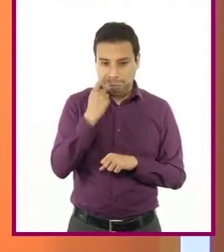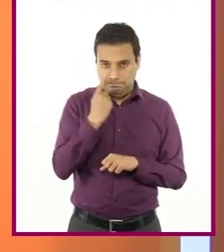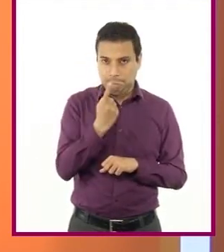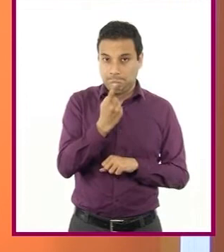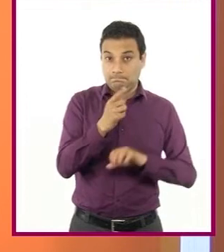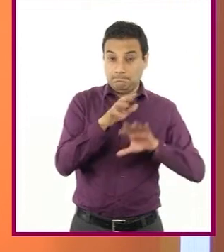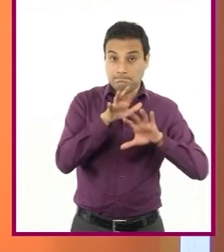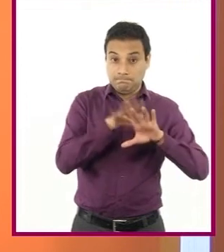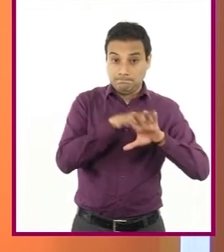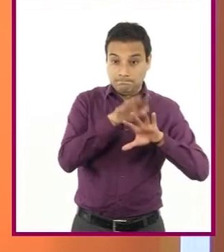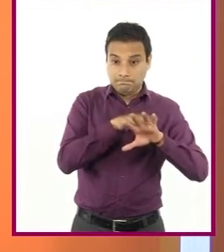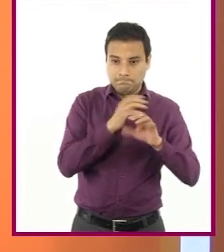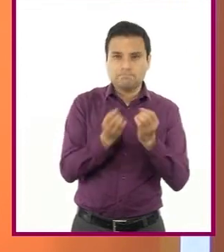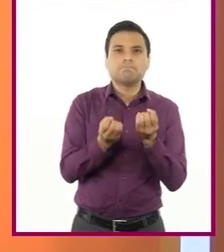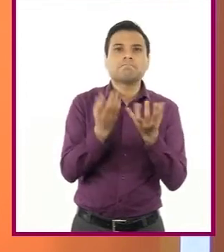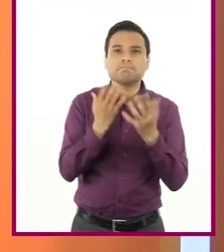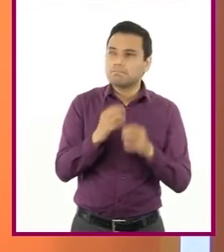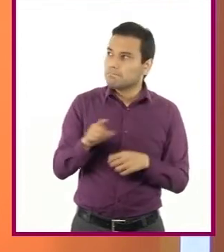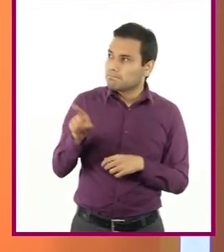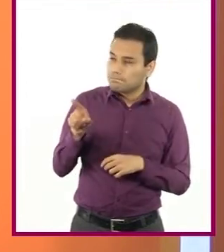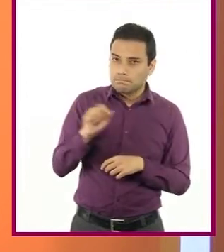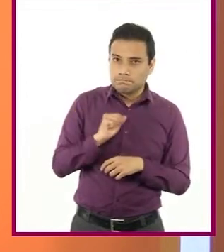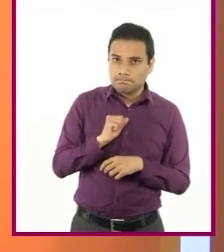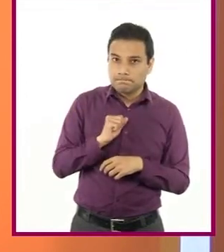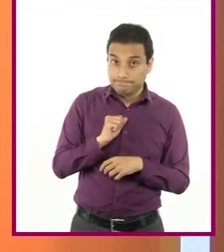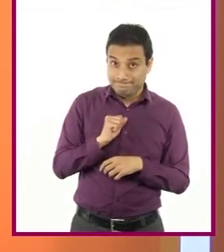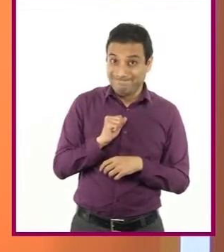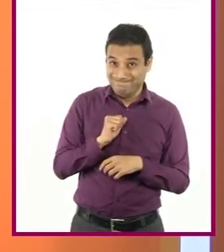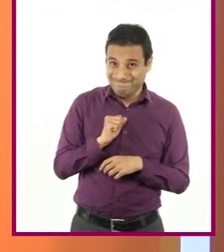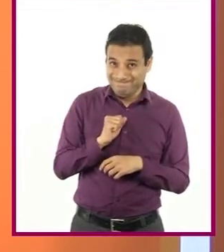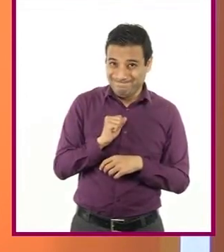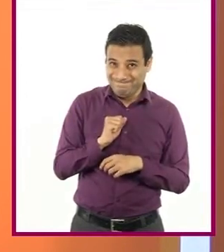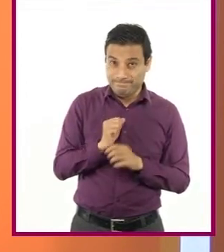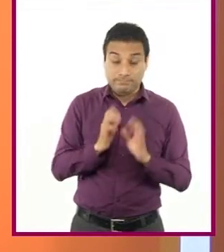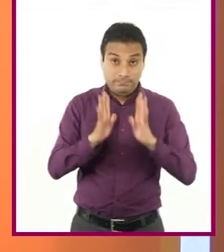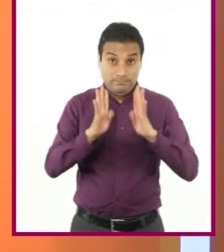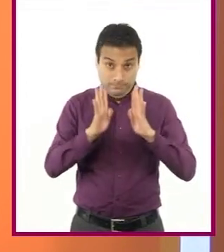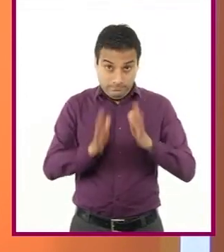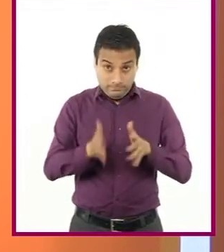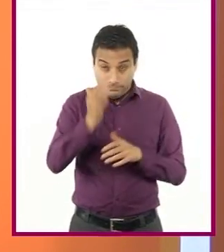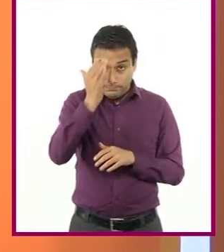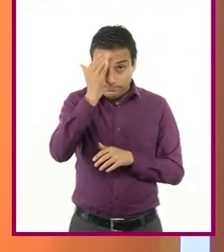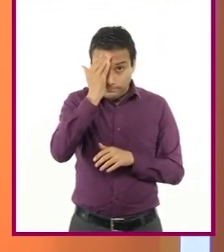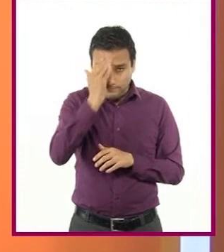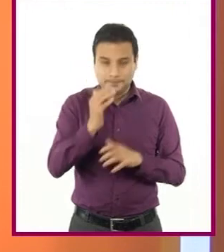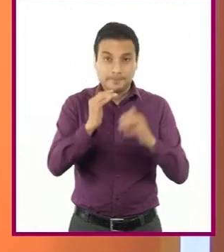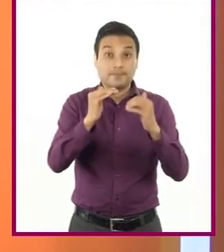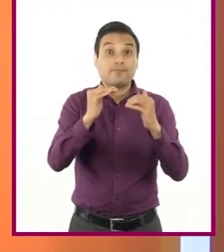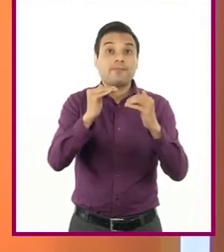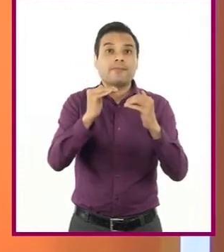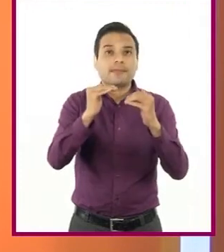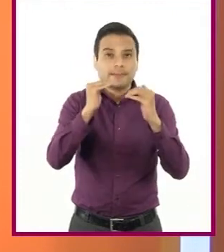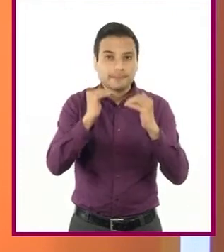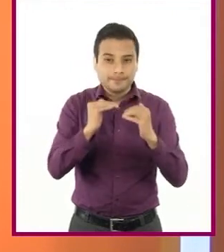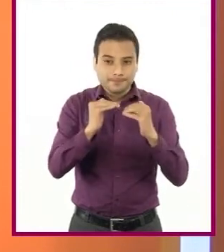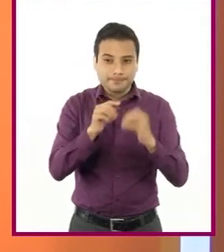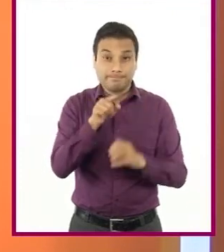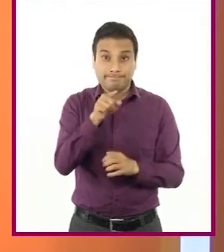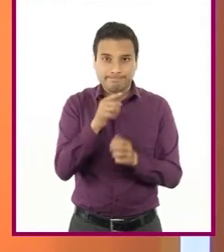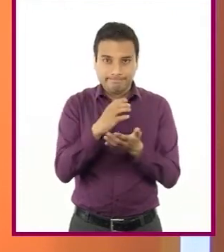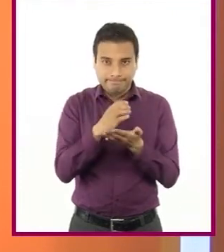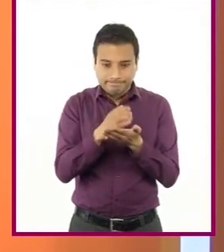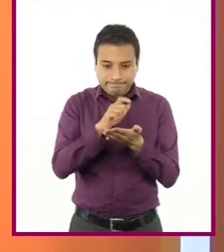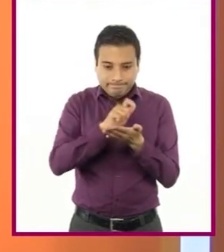a 0.3048 metros. A partir de esta equivalencia, realicen y registren en sus